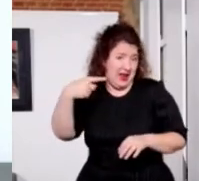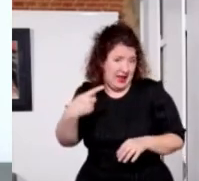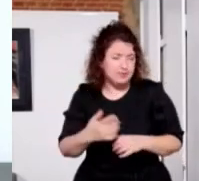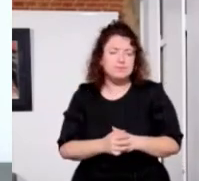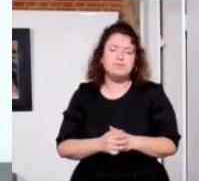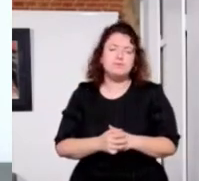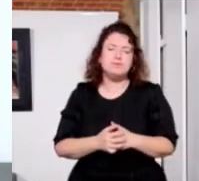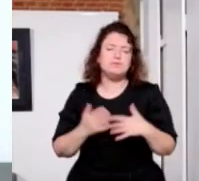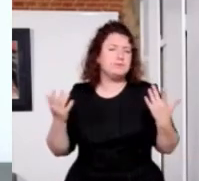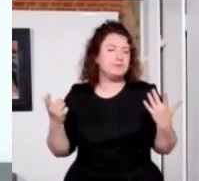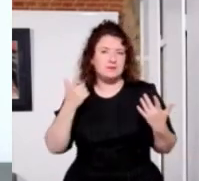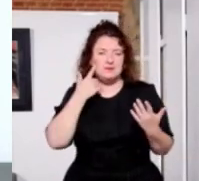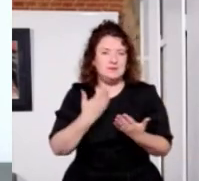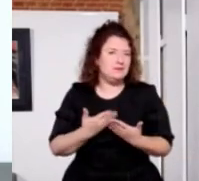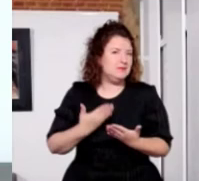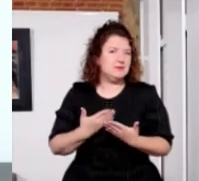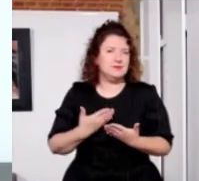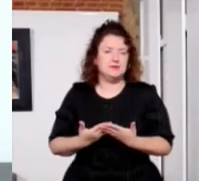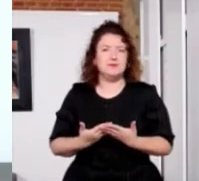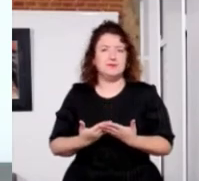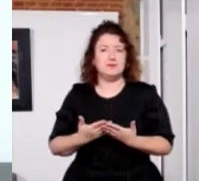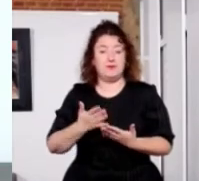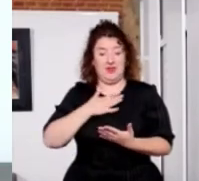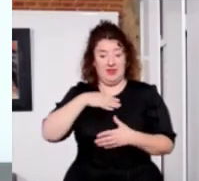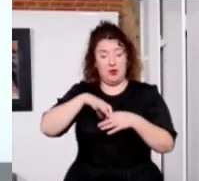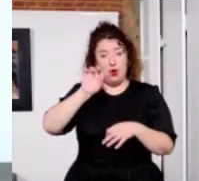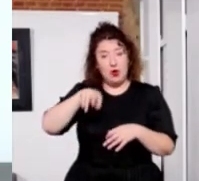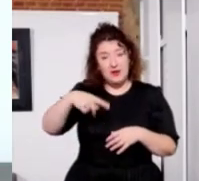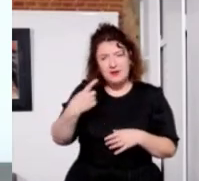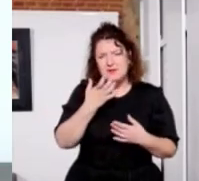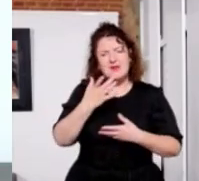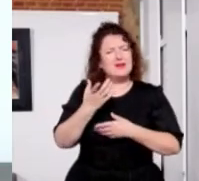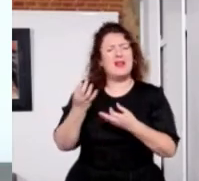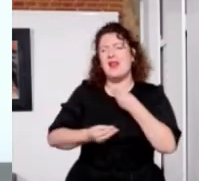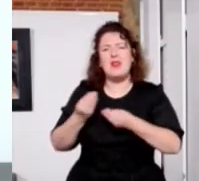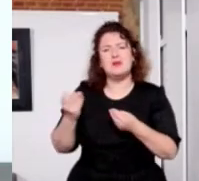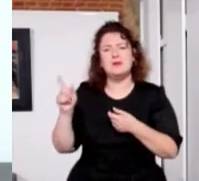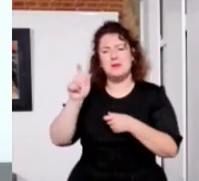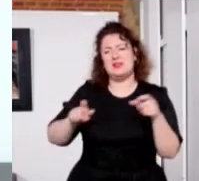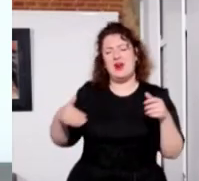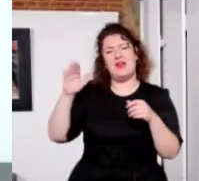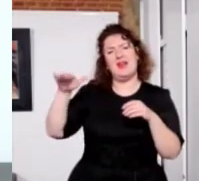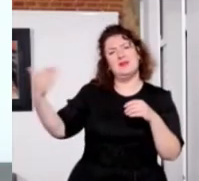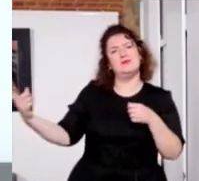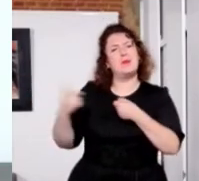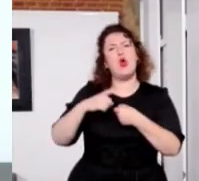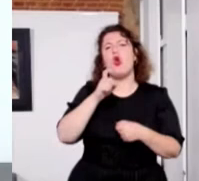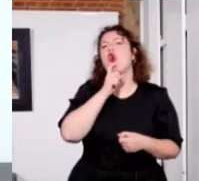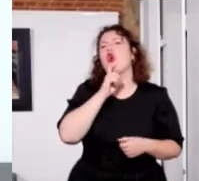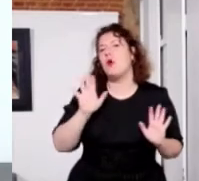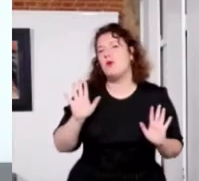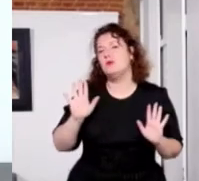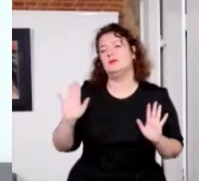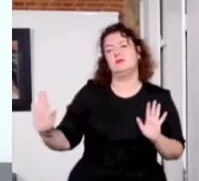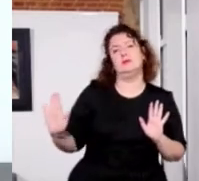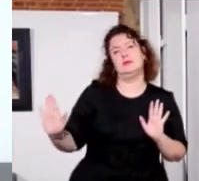¿Y cuáles son las políticas de nuestras organizaciones con respecto a la participación de las personas excluidas?